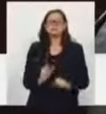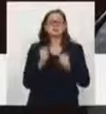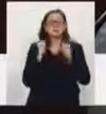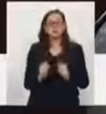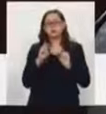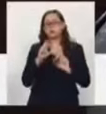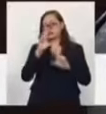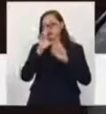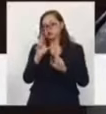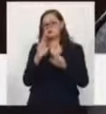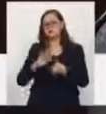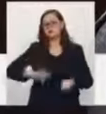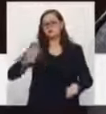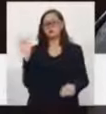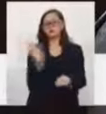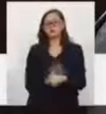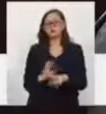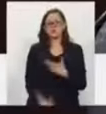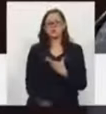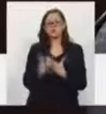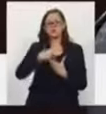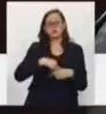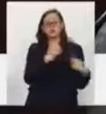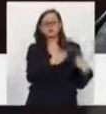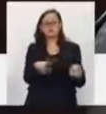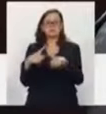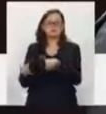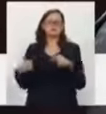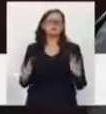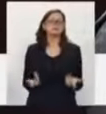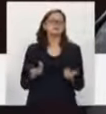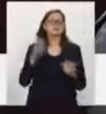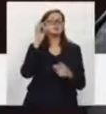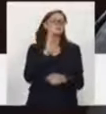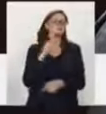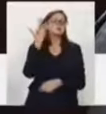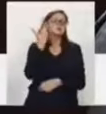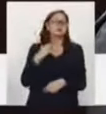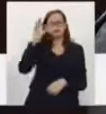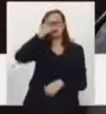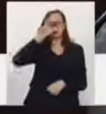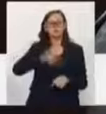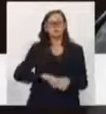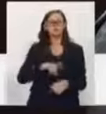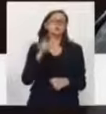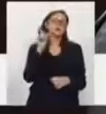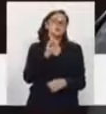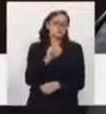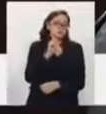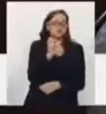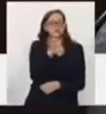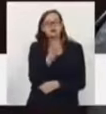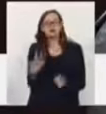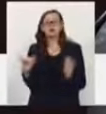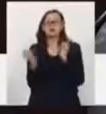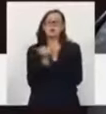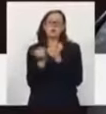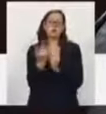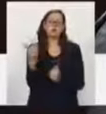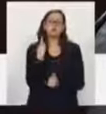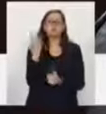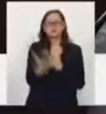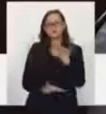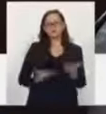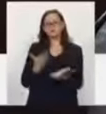respeto, la protección y la inclusión de la diversidad étnica racial de las mujeres. Fomenten políticas públicas que